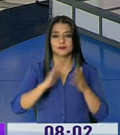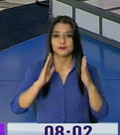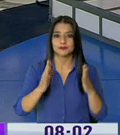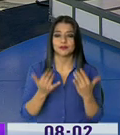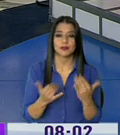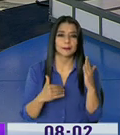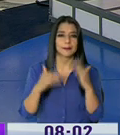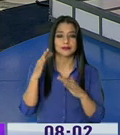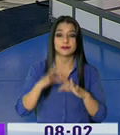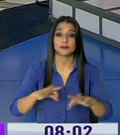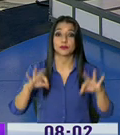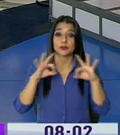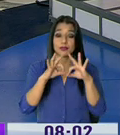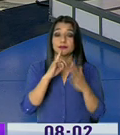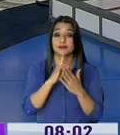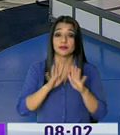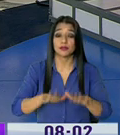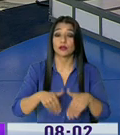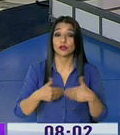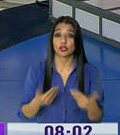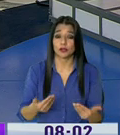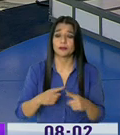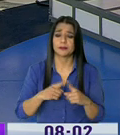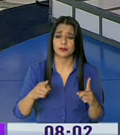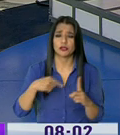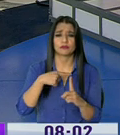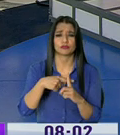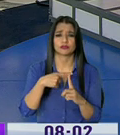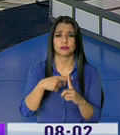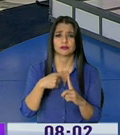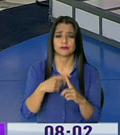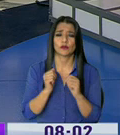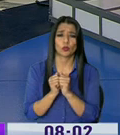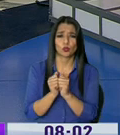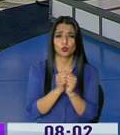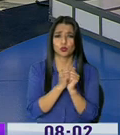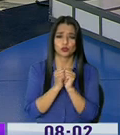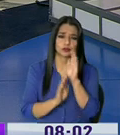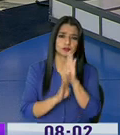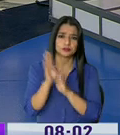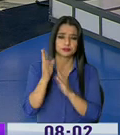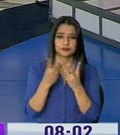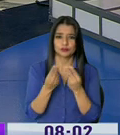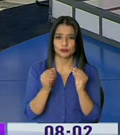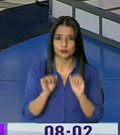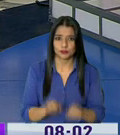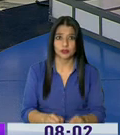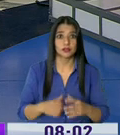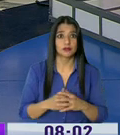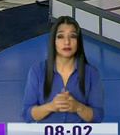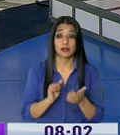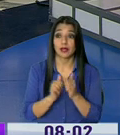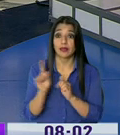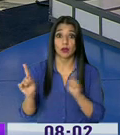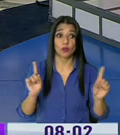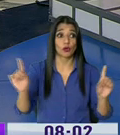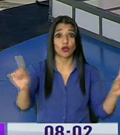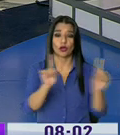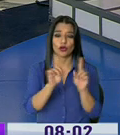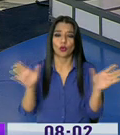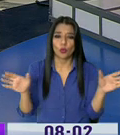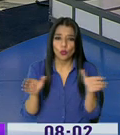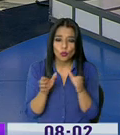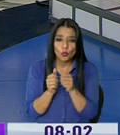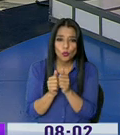que nunca de nuestras realidades, pero optimistas porque juntos vamos a salir adelante, no cada uno por su lado, juntos